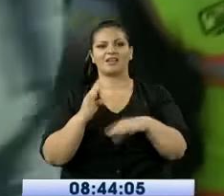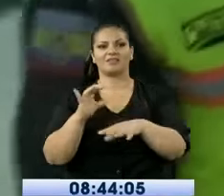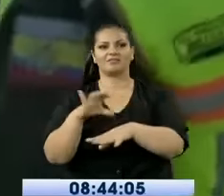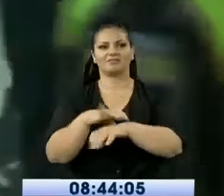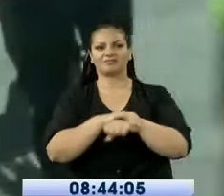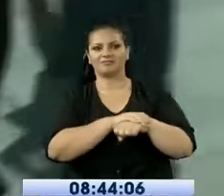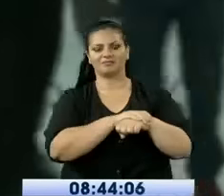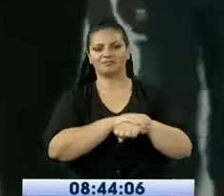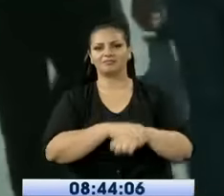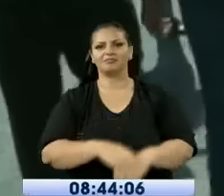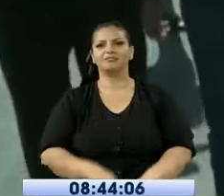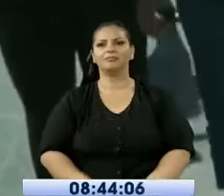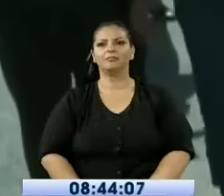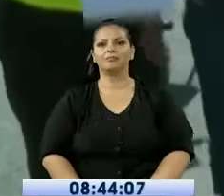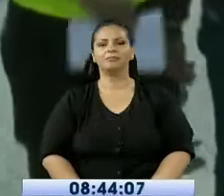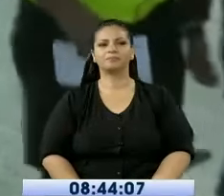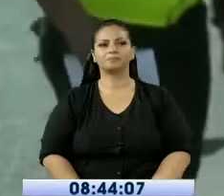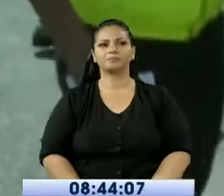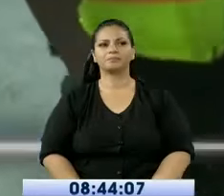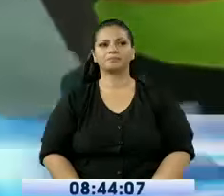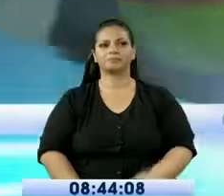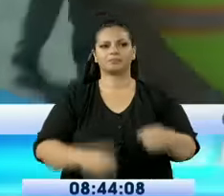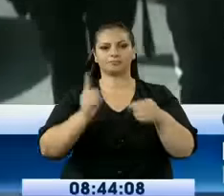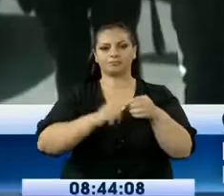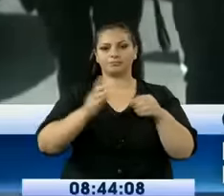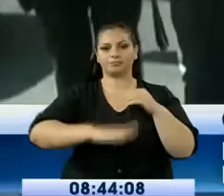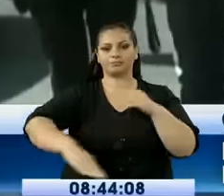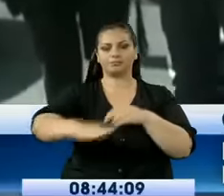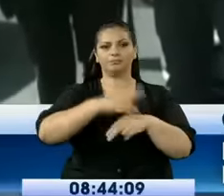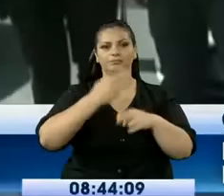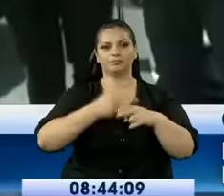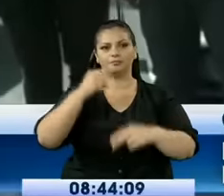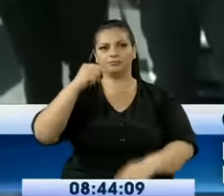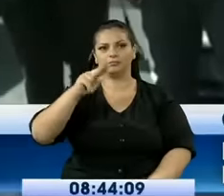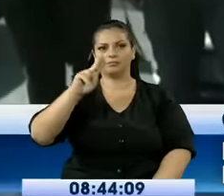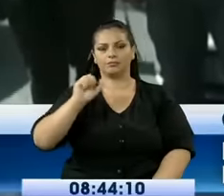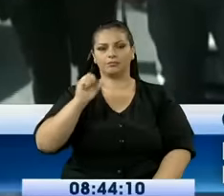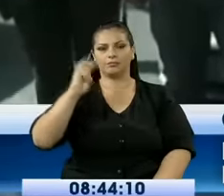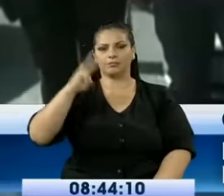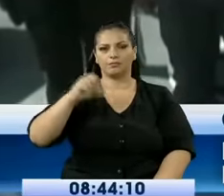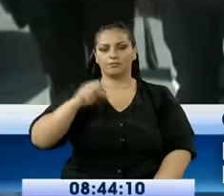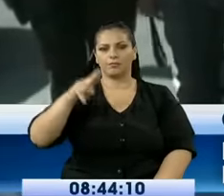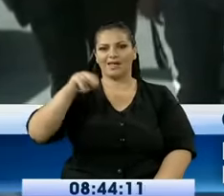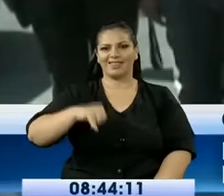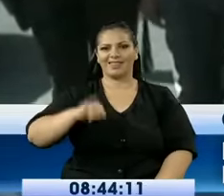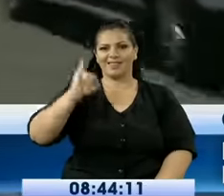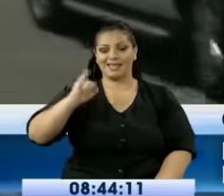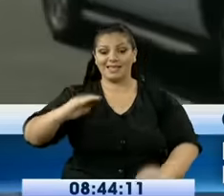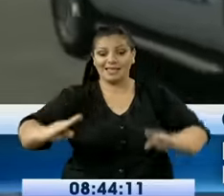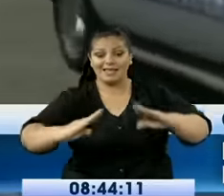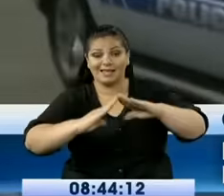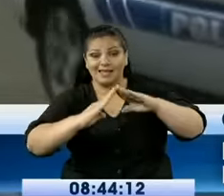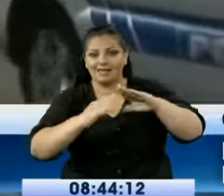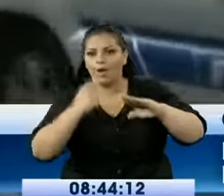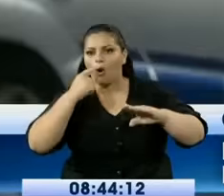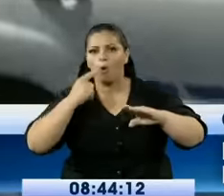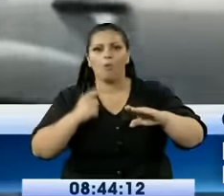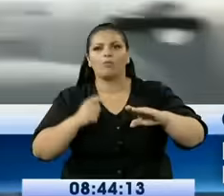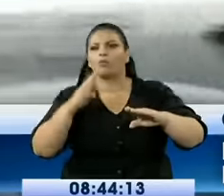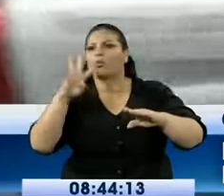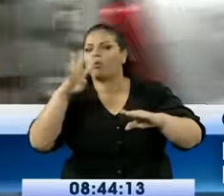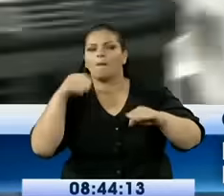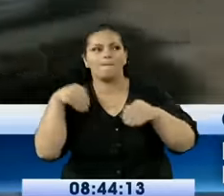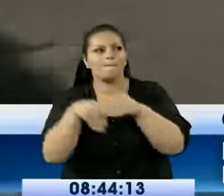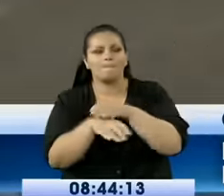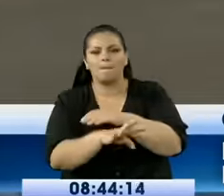Fueron sorprendidos en el sector de Guamaní. Según el reporte policial, estaban intentando acabar con las seguridades de un domicilio. Al ver la presencia de los